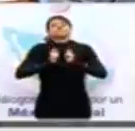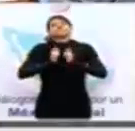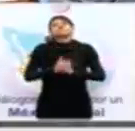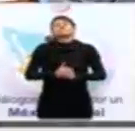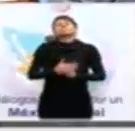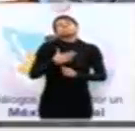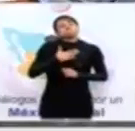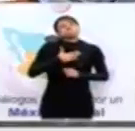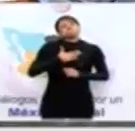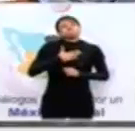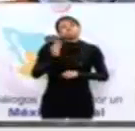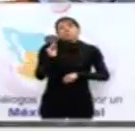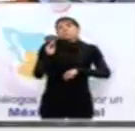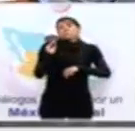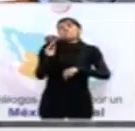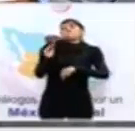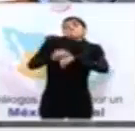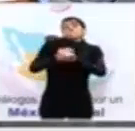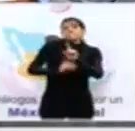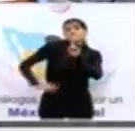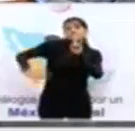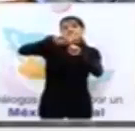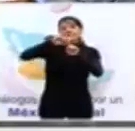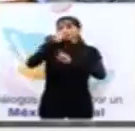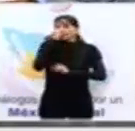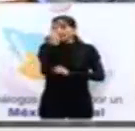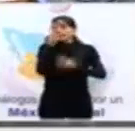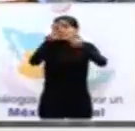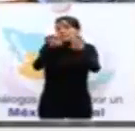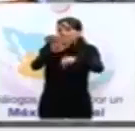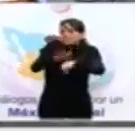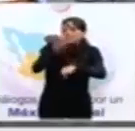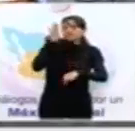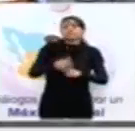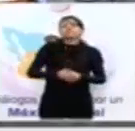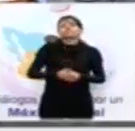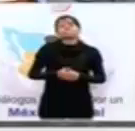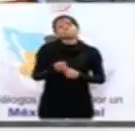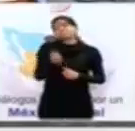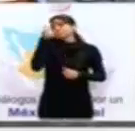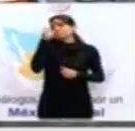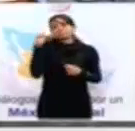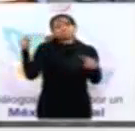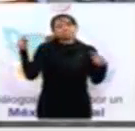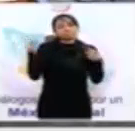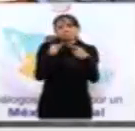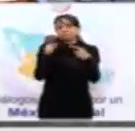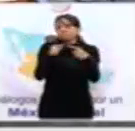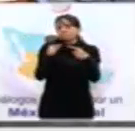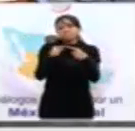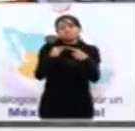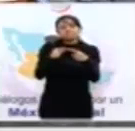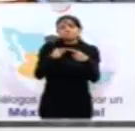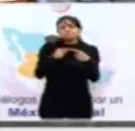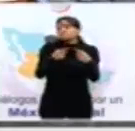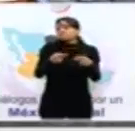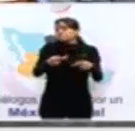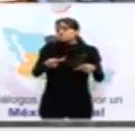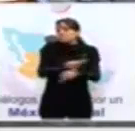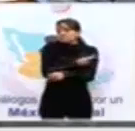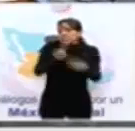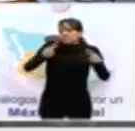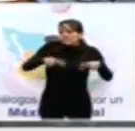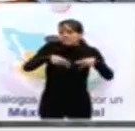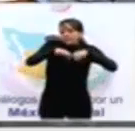temas a discutir. El primero es que hay que reconocer cuál es la situación de los productores,